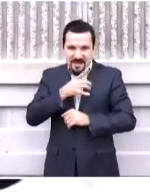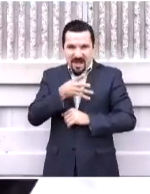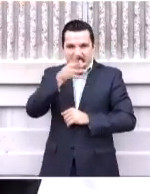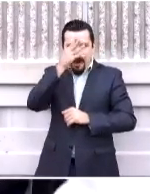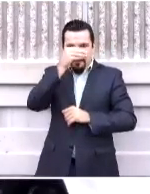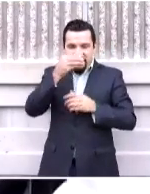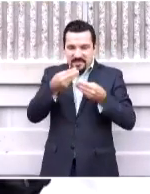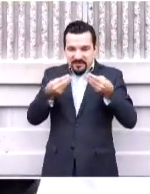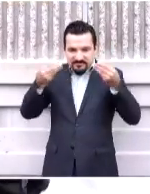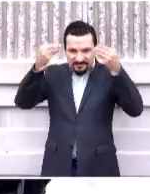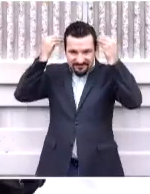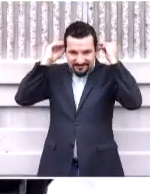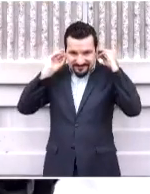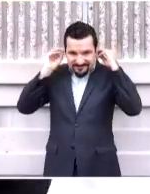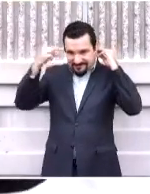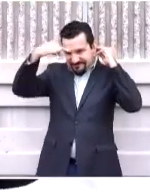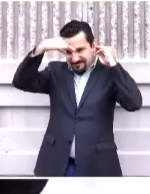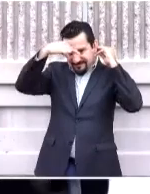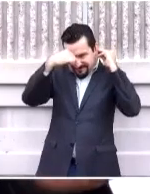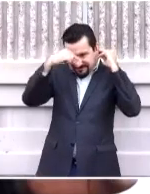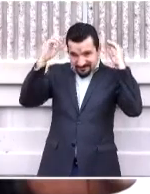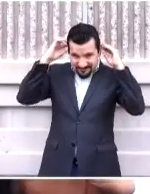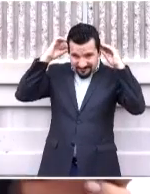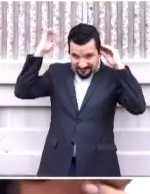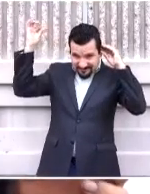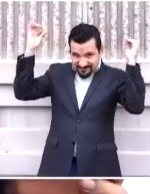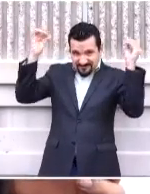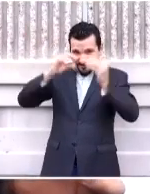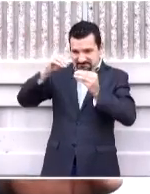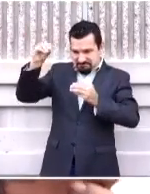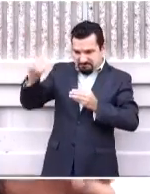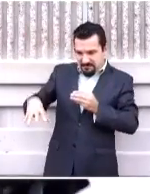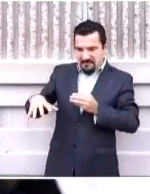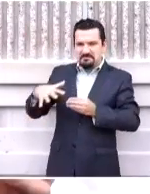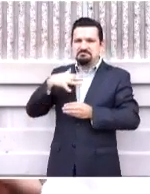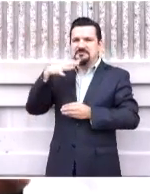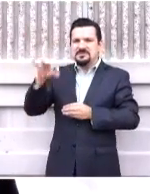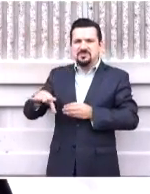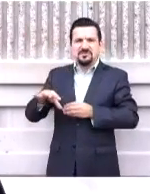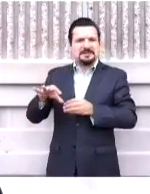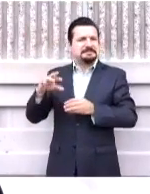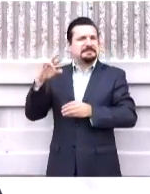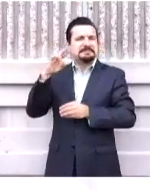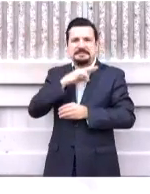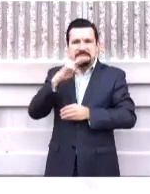saber disponer adecuadamente de él, tirarlo en el cesto de la basura de forma inmediata.